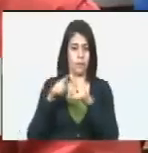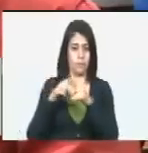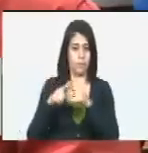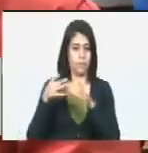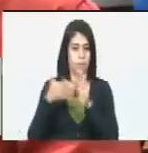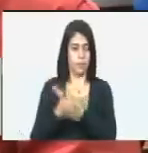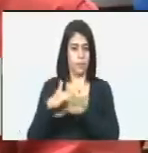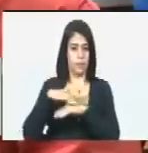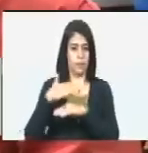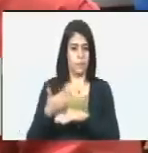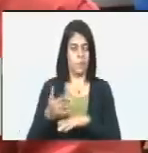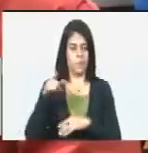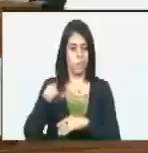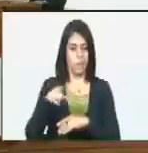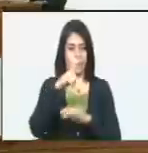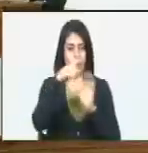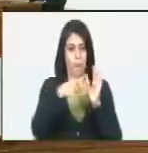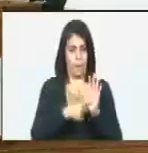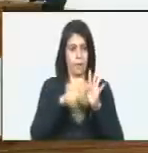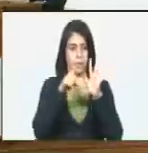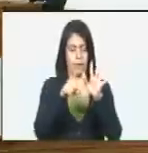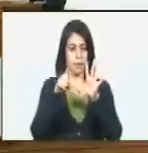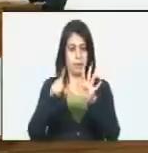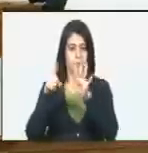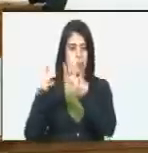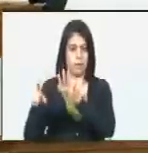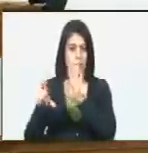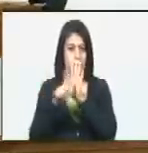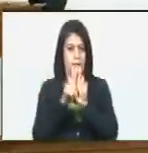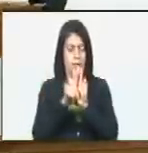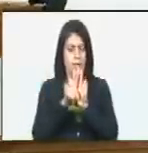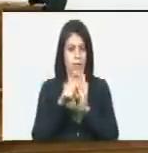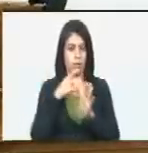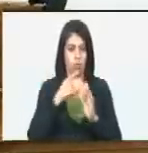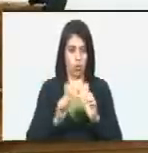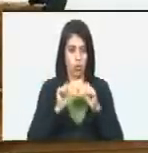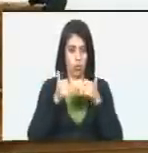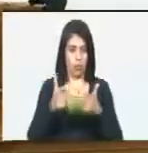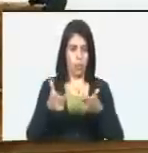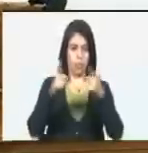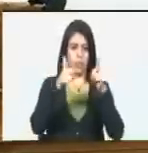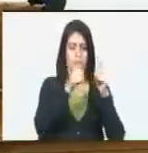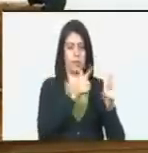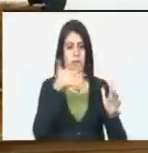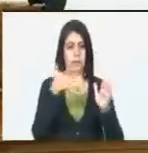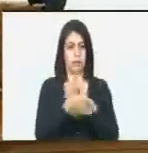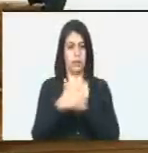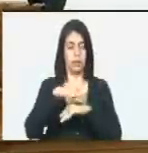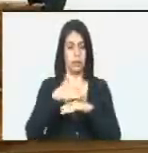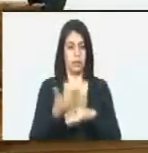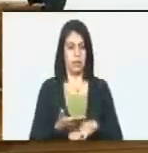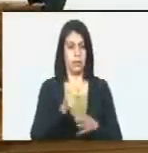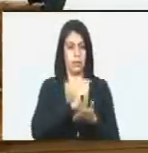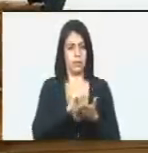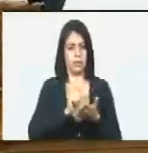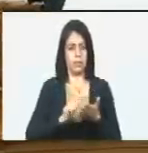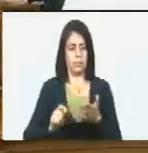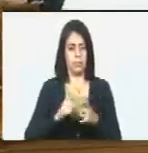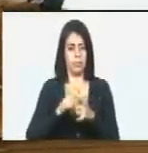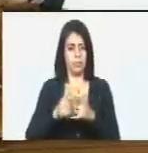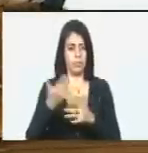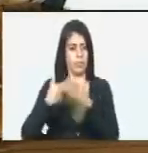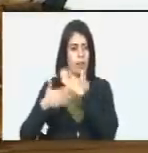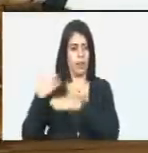Decreto 1666, que permitió a través de la figura de la prescripción adquisitiva